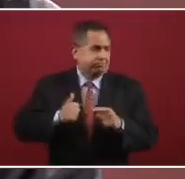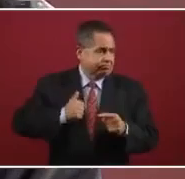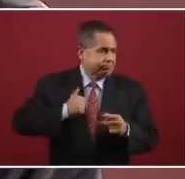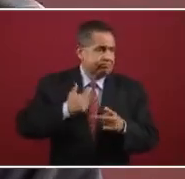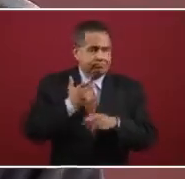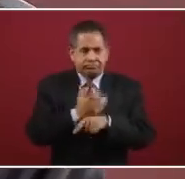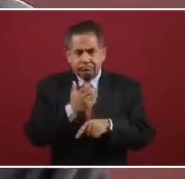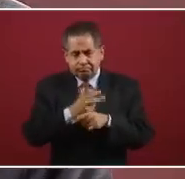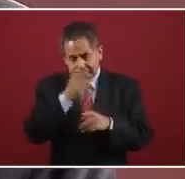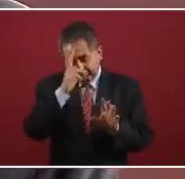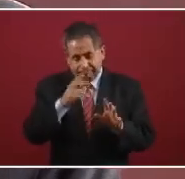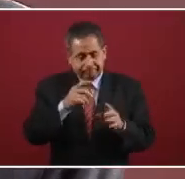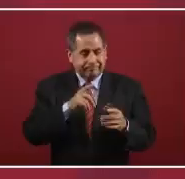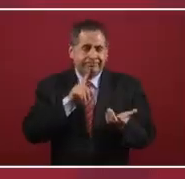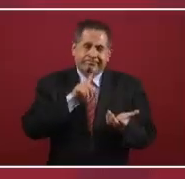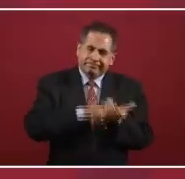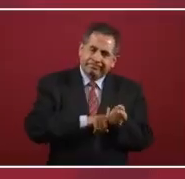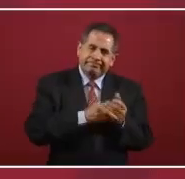Siempre